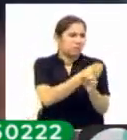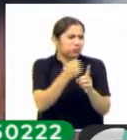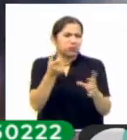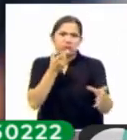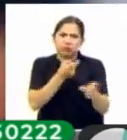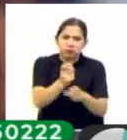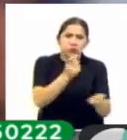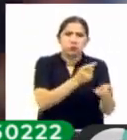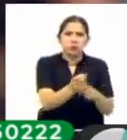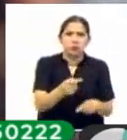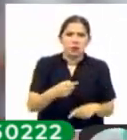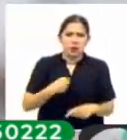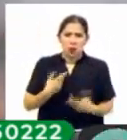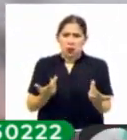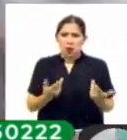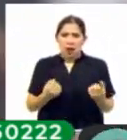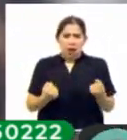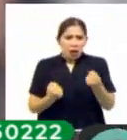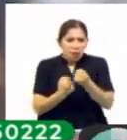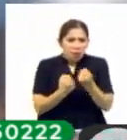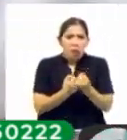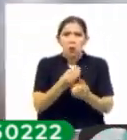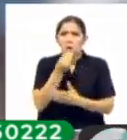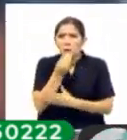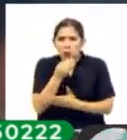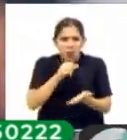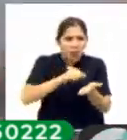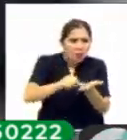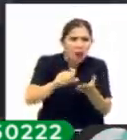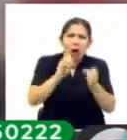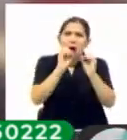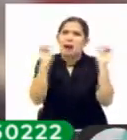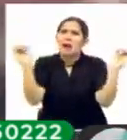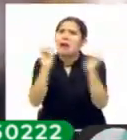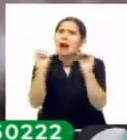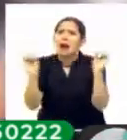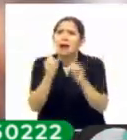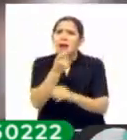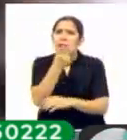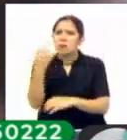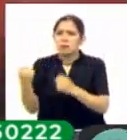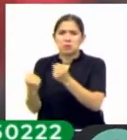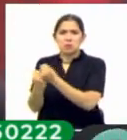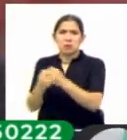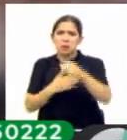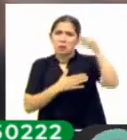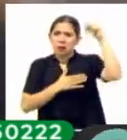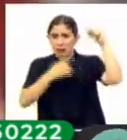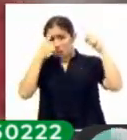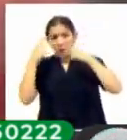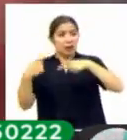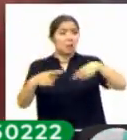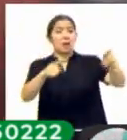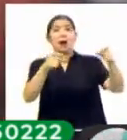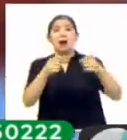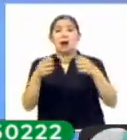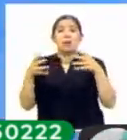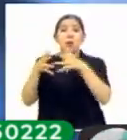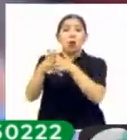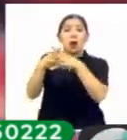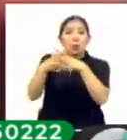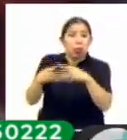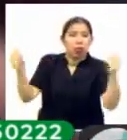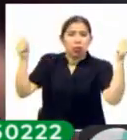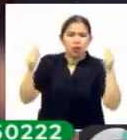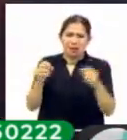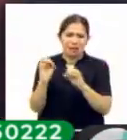y negó que hubiera dado cobijo, comida o pagado a los afines al presidente Evo Morales para que vayan a romper el bloqueo en el